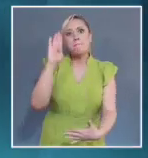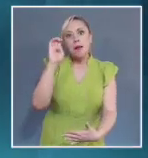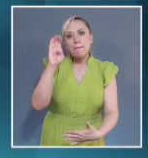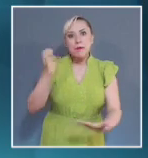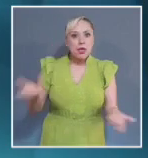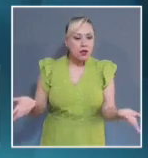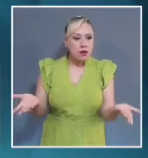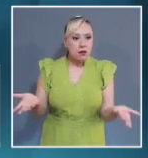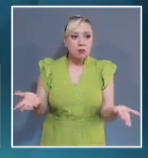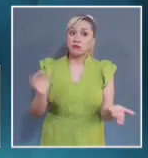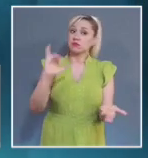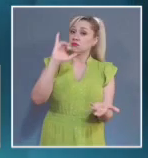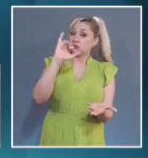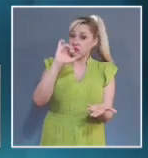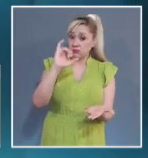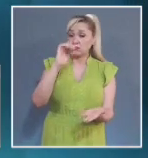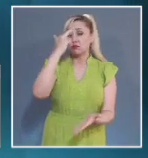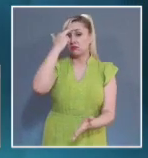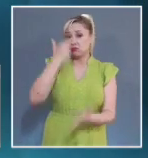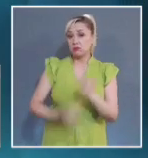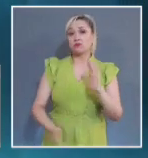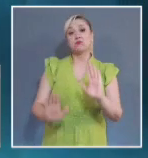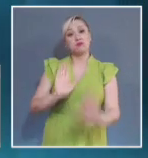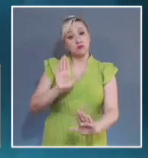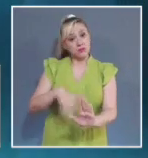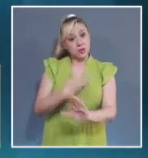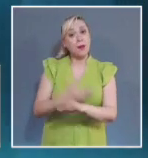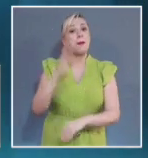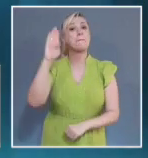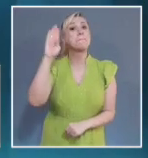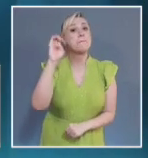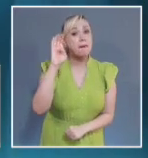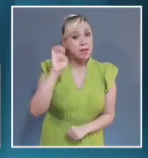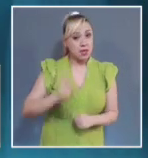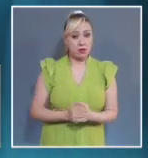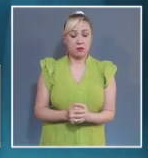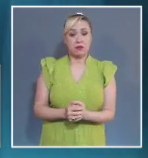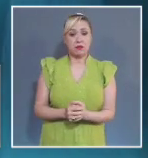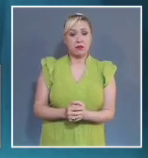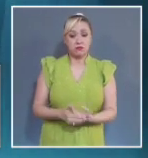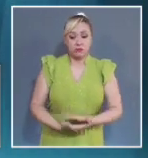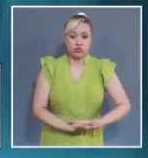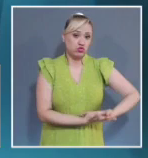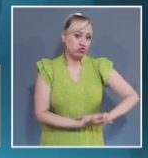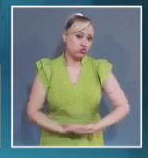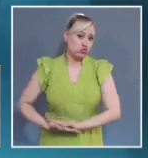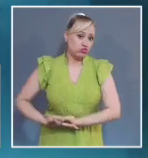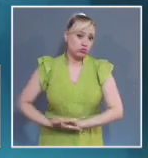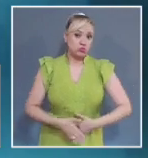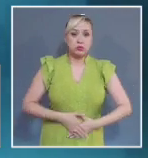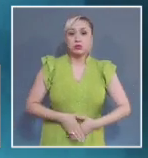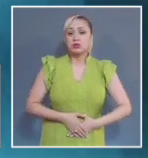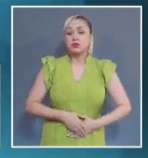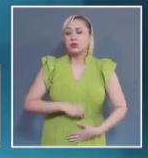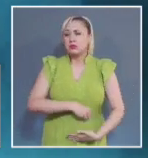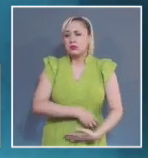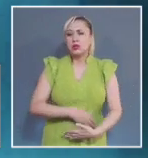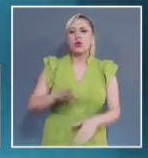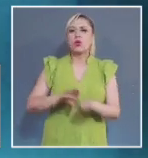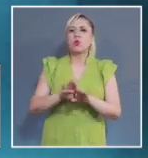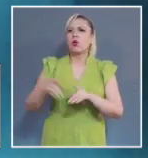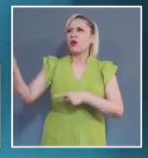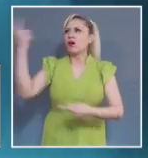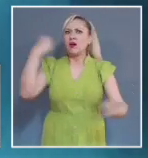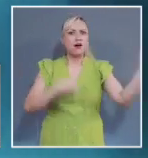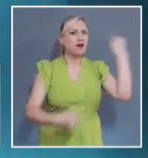directo en el bebé, ¿no? Cuando una mujer está sometida a un nivel de estrés fuerte, cuando está